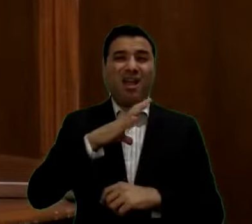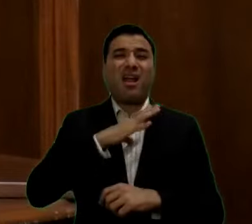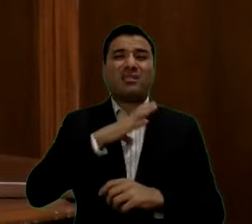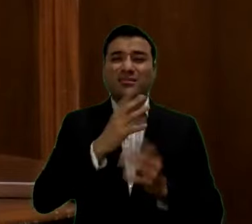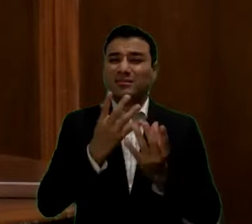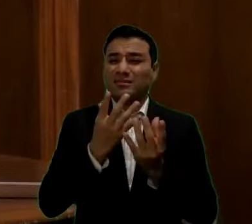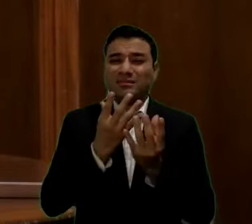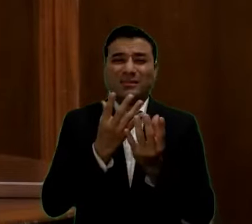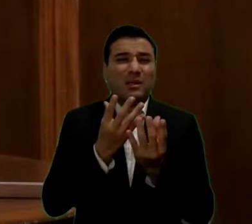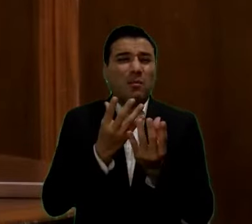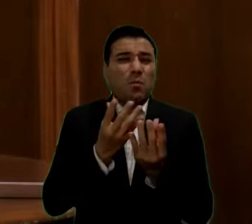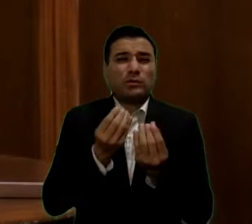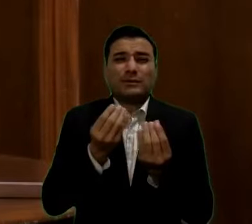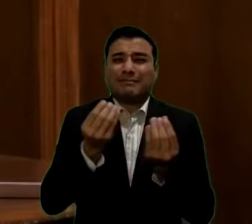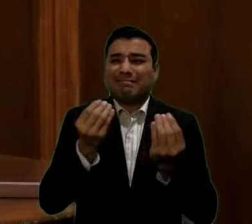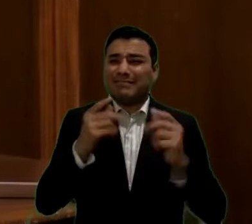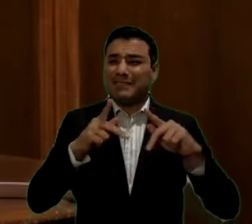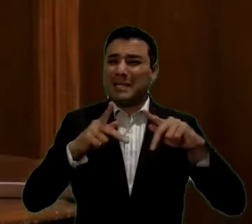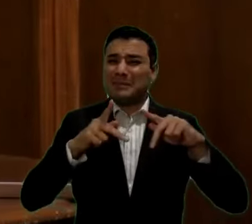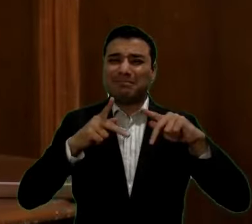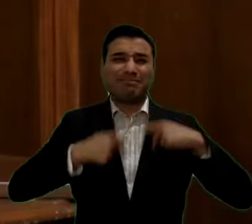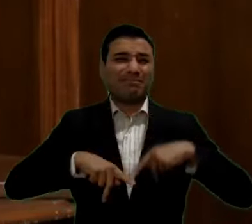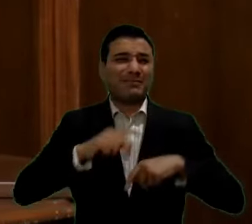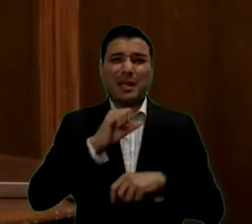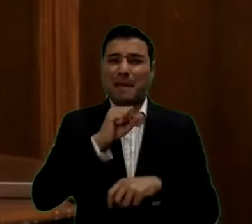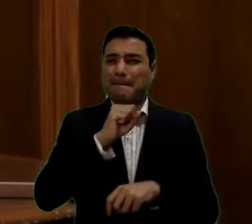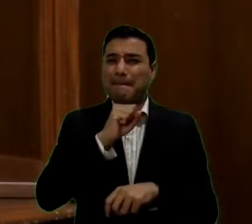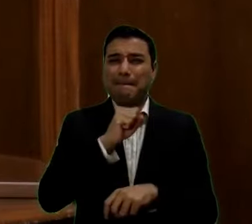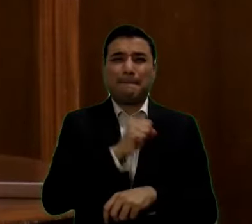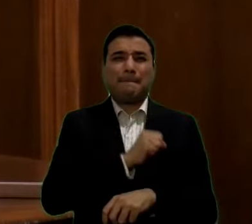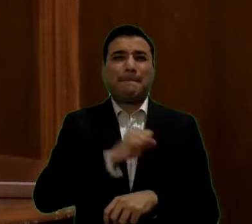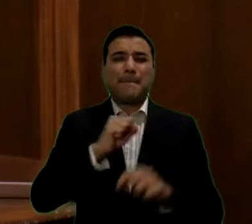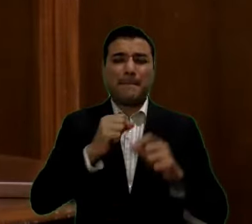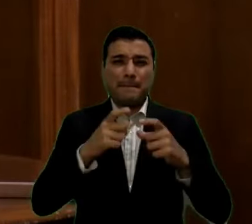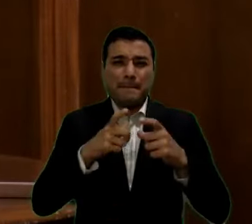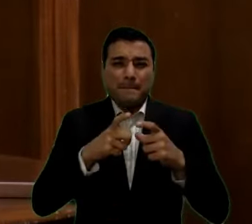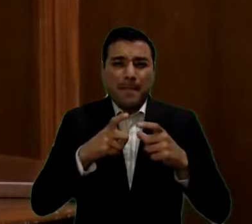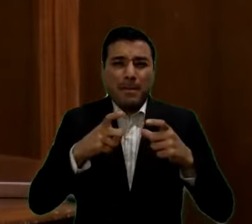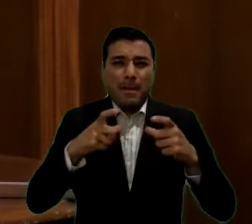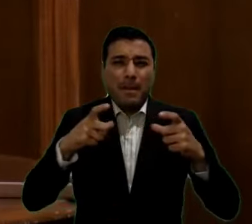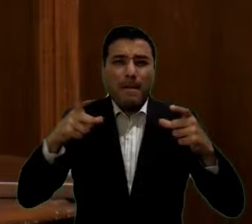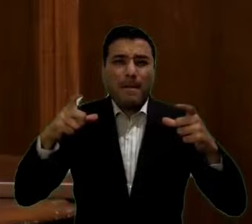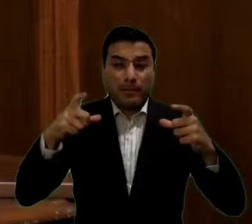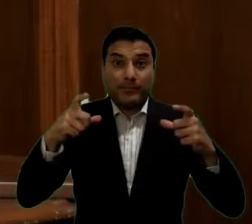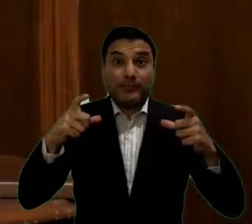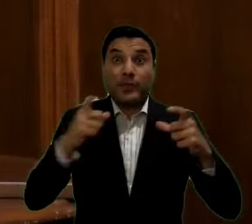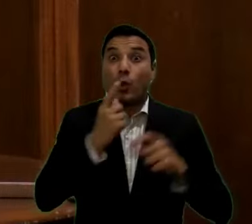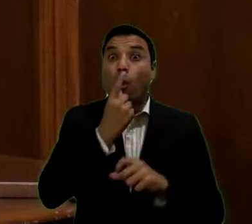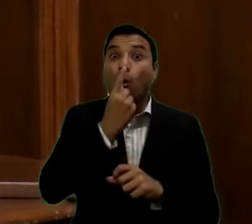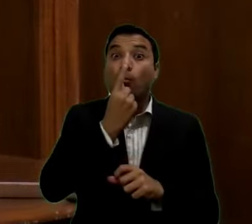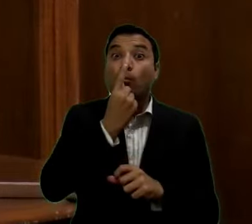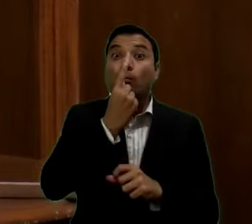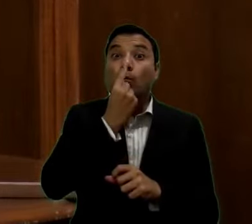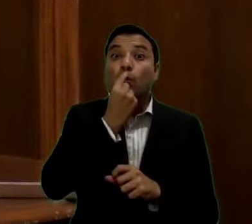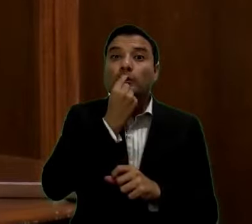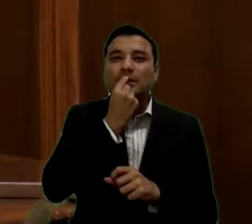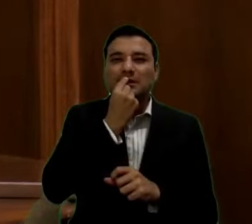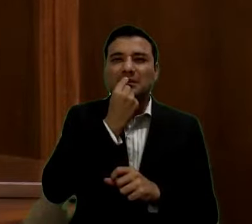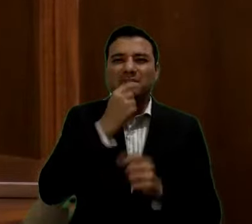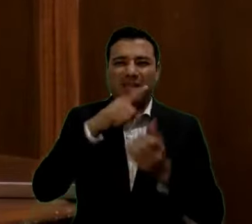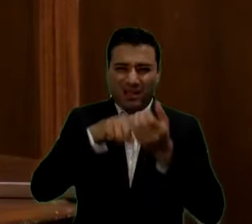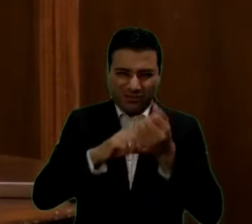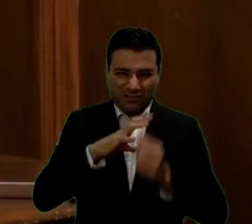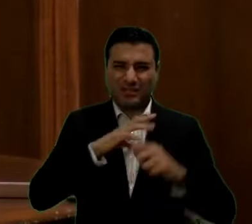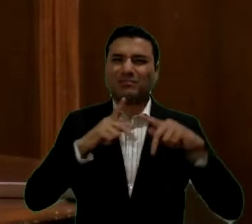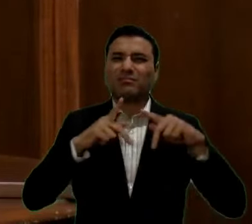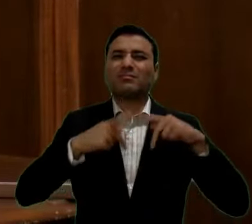que debilita a las estructuras de seguridad cuando logran contaminarlas.